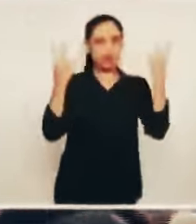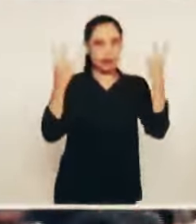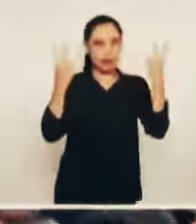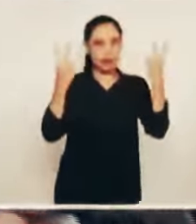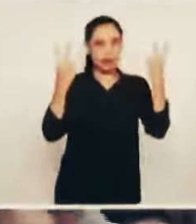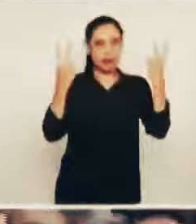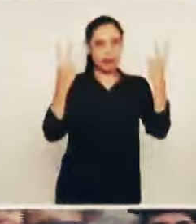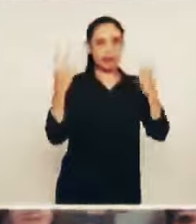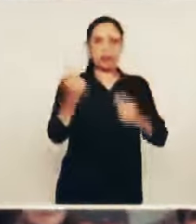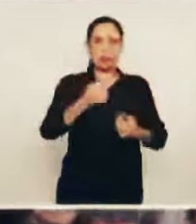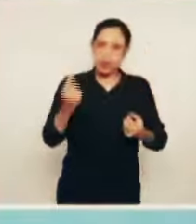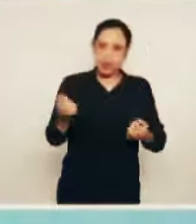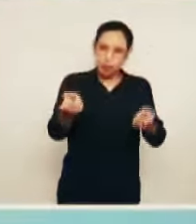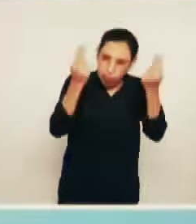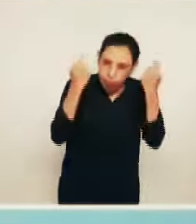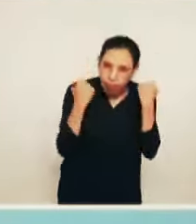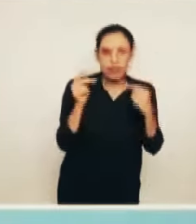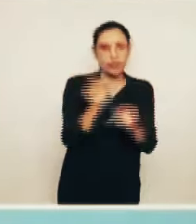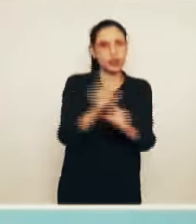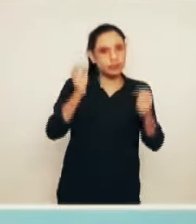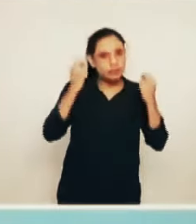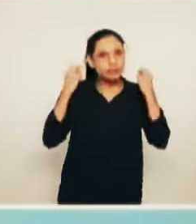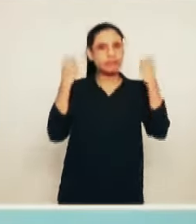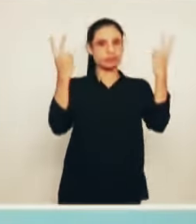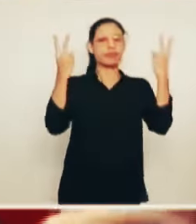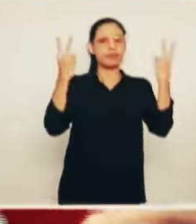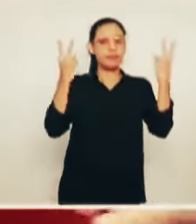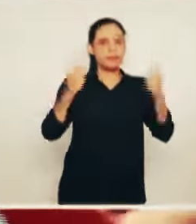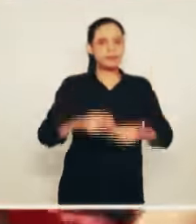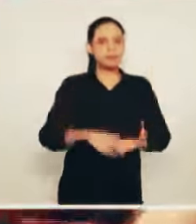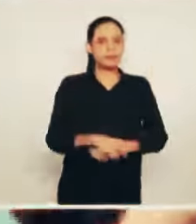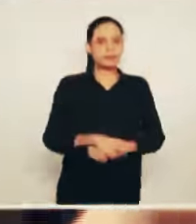no. De Colonia otra vez no.